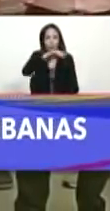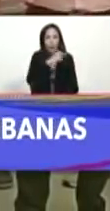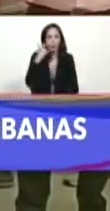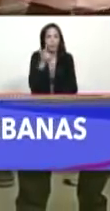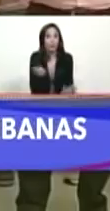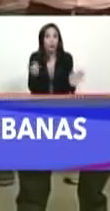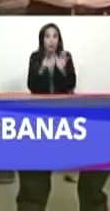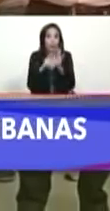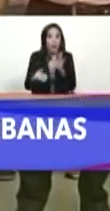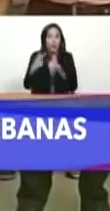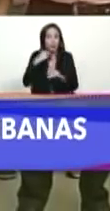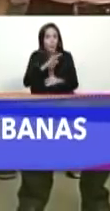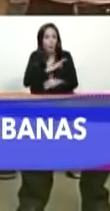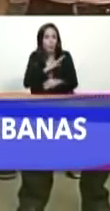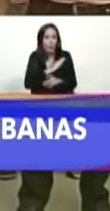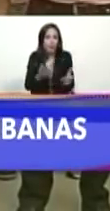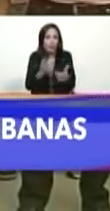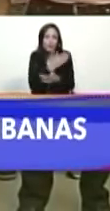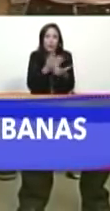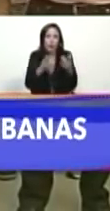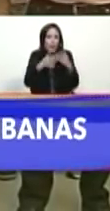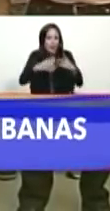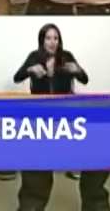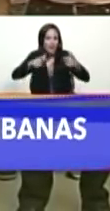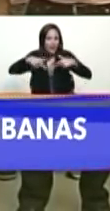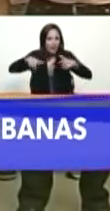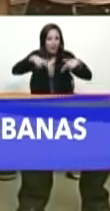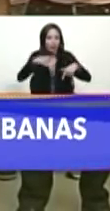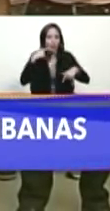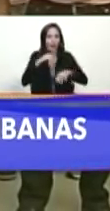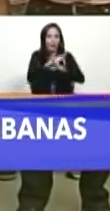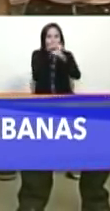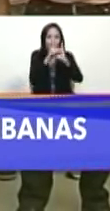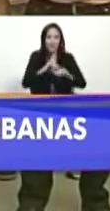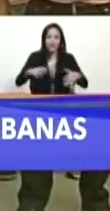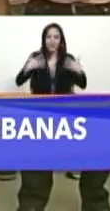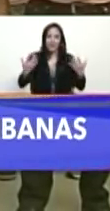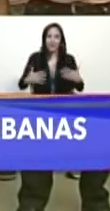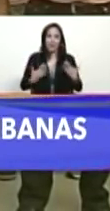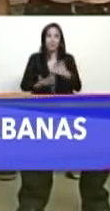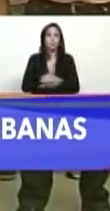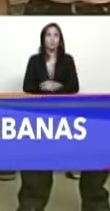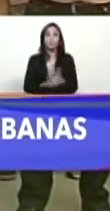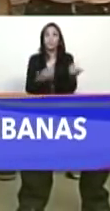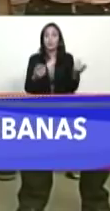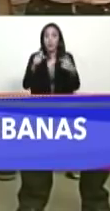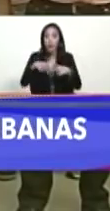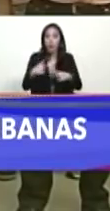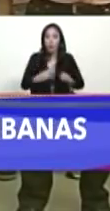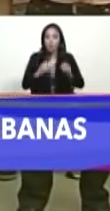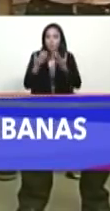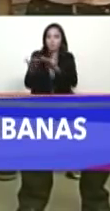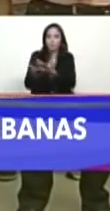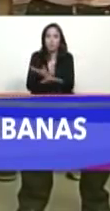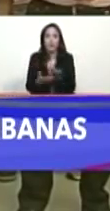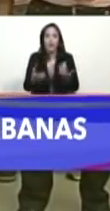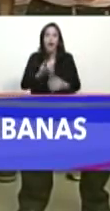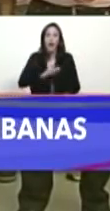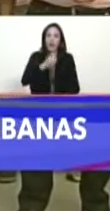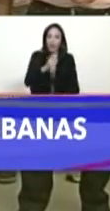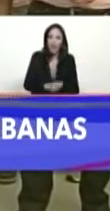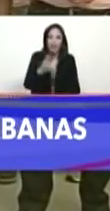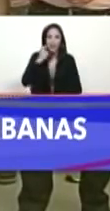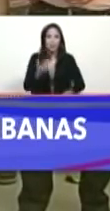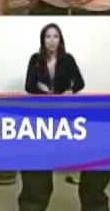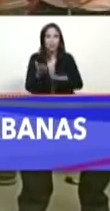el derecho a la propiedad de sus tierras. Así que felices estamos. Yo quiero darle la palabra a nuestro querido hermano alcalde José